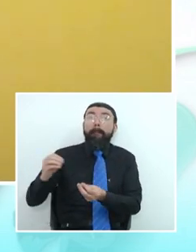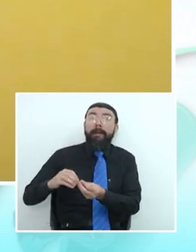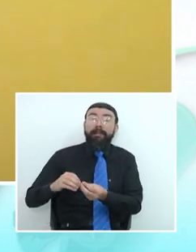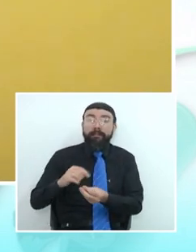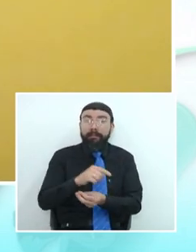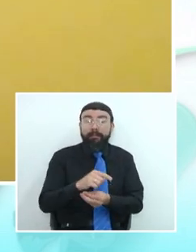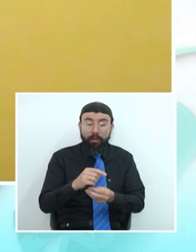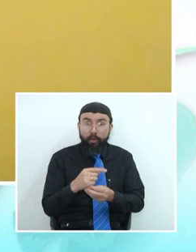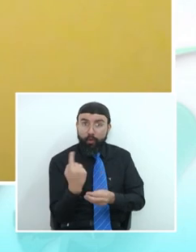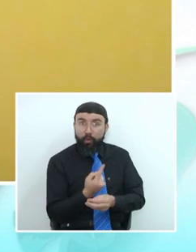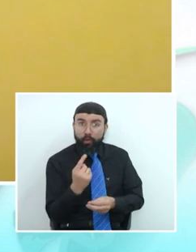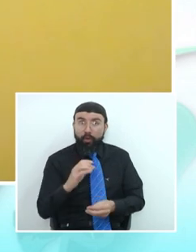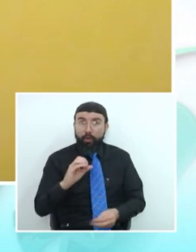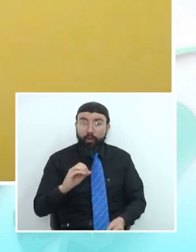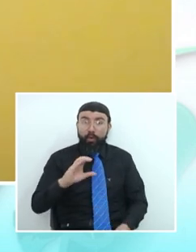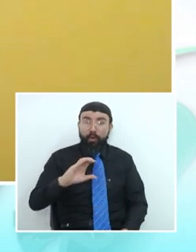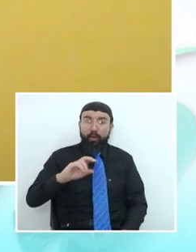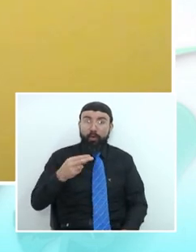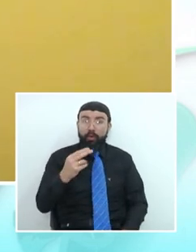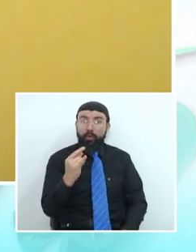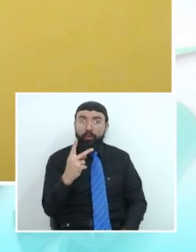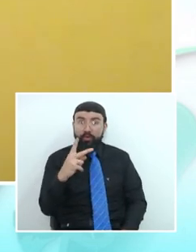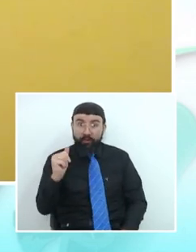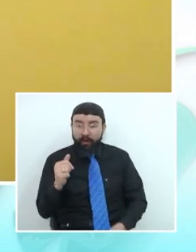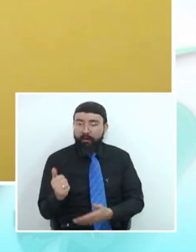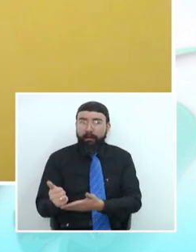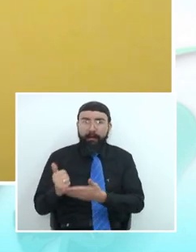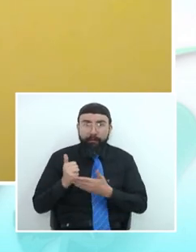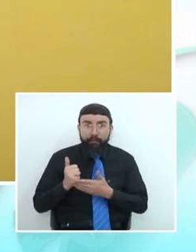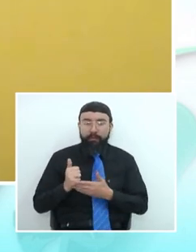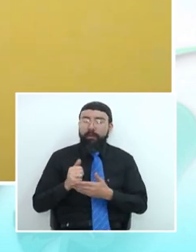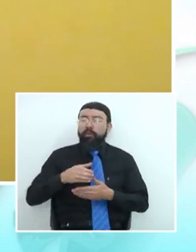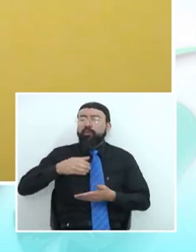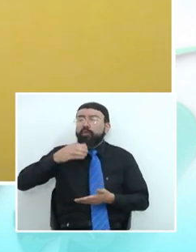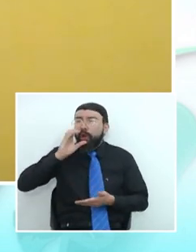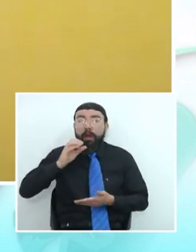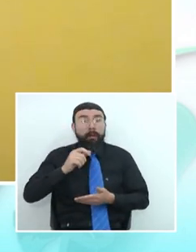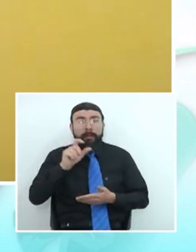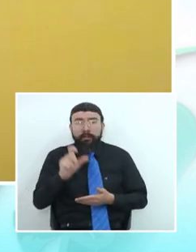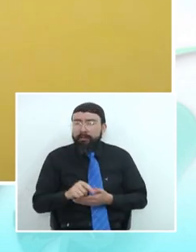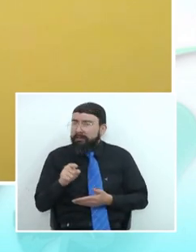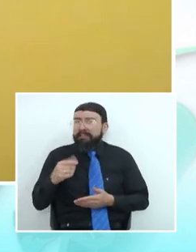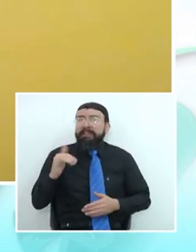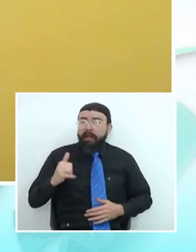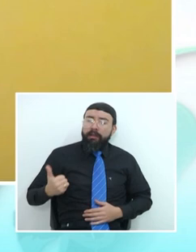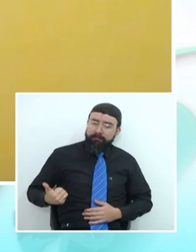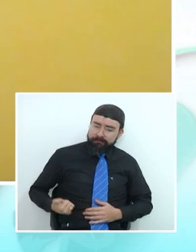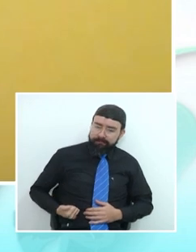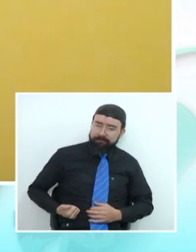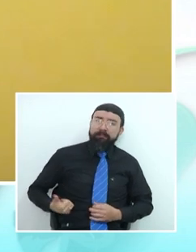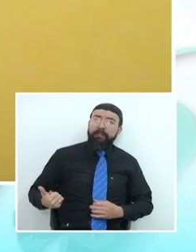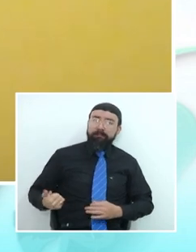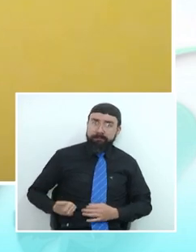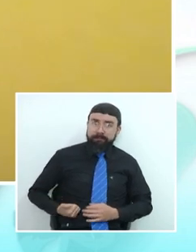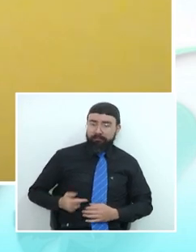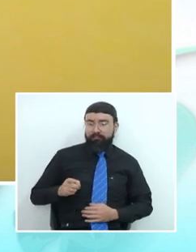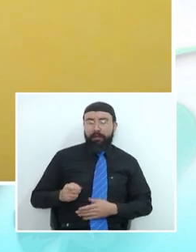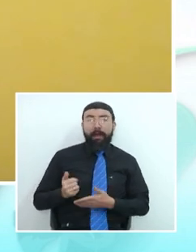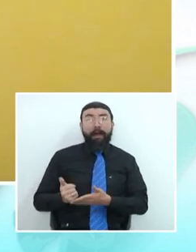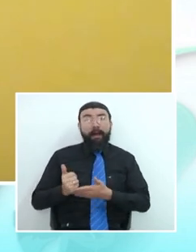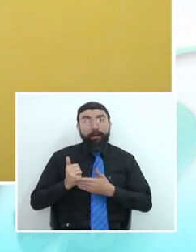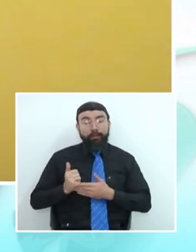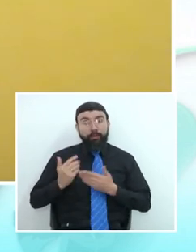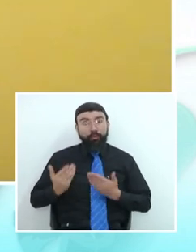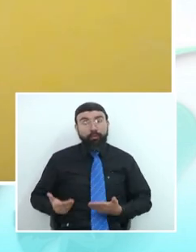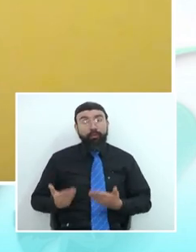uchuva, y aquí puede ayudar a las personas que inclusive están ya inyectándose insulina. Este truquito pueden